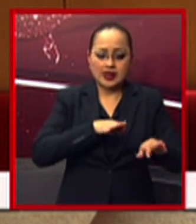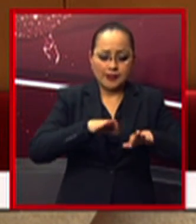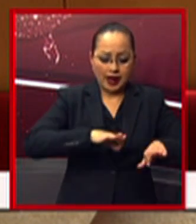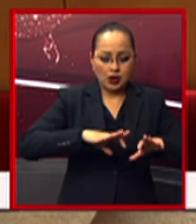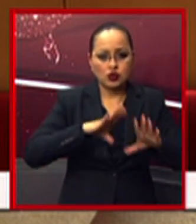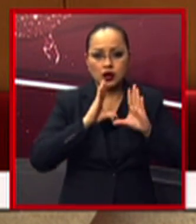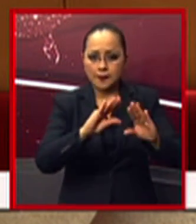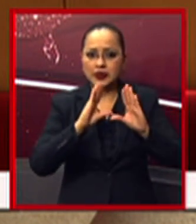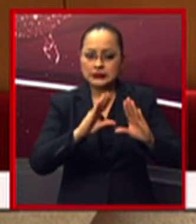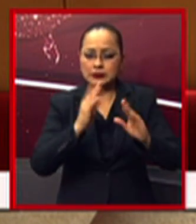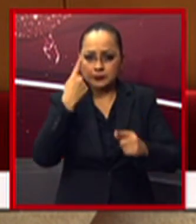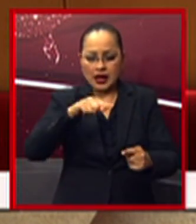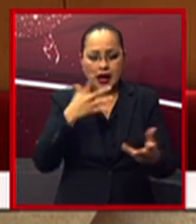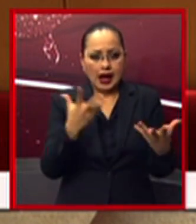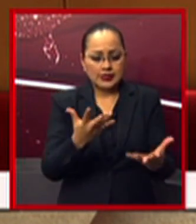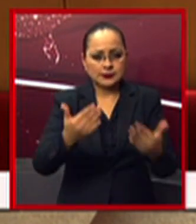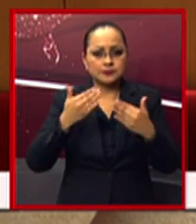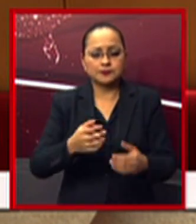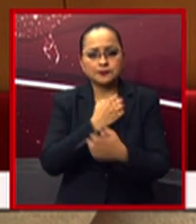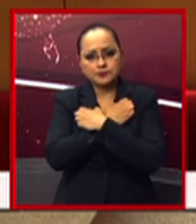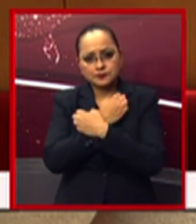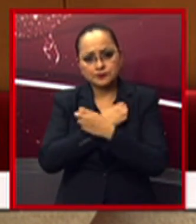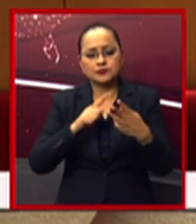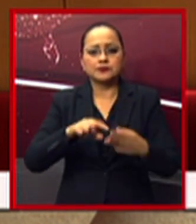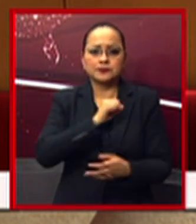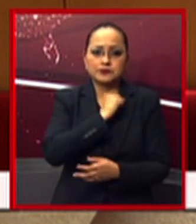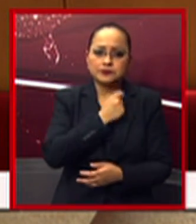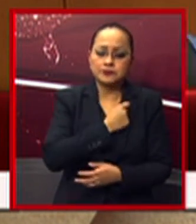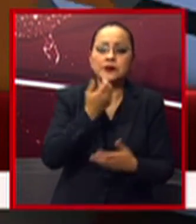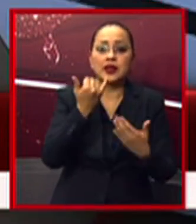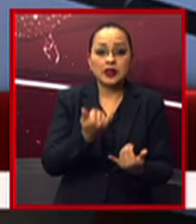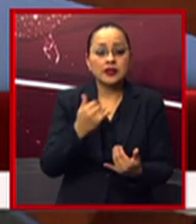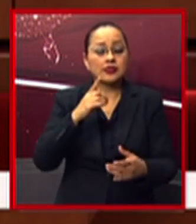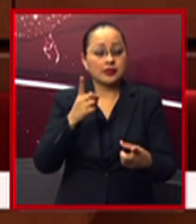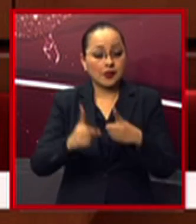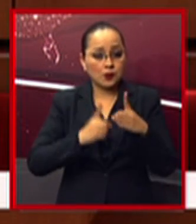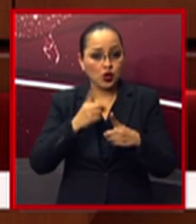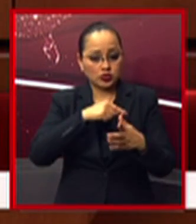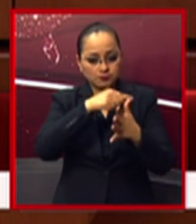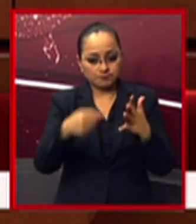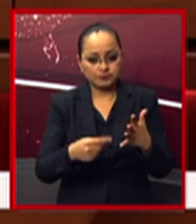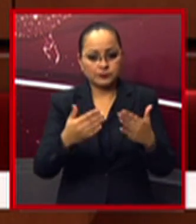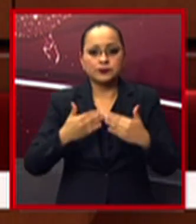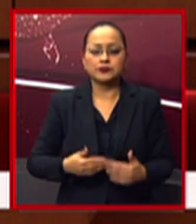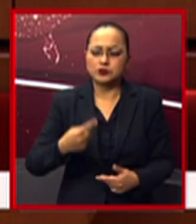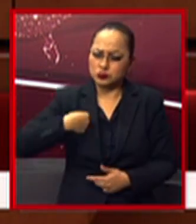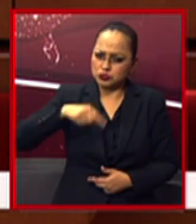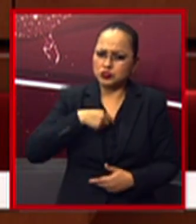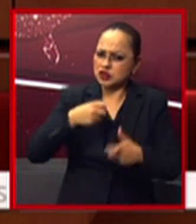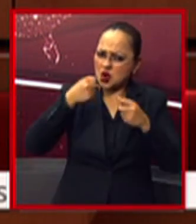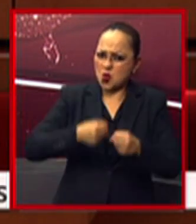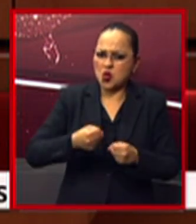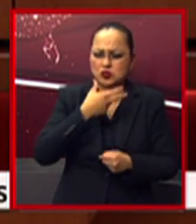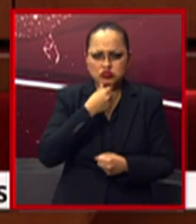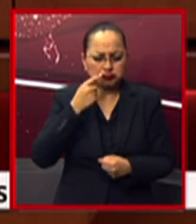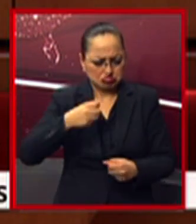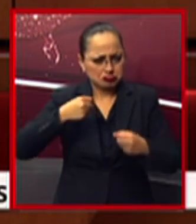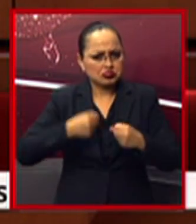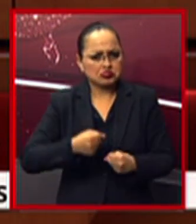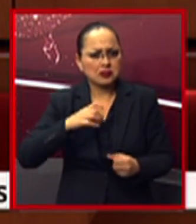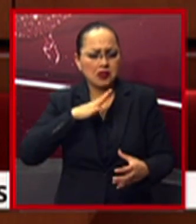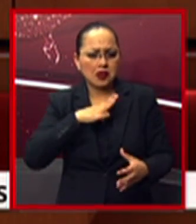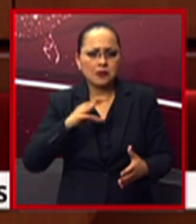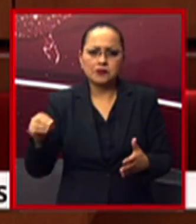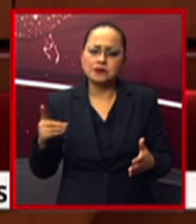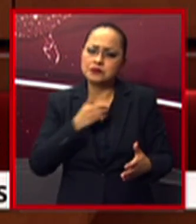la capacitación para el mismo, la educación, la salud y el deporte. Estamos convencidas y convencidos de la necesidad de